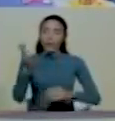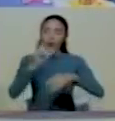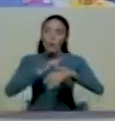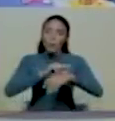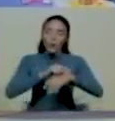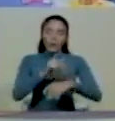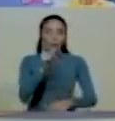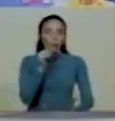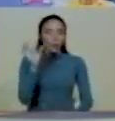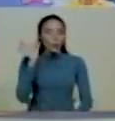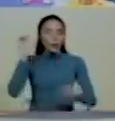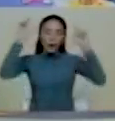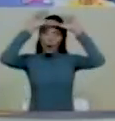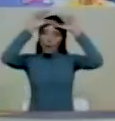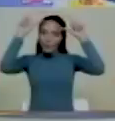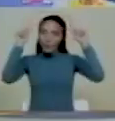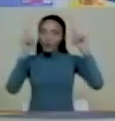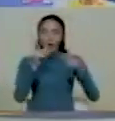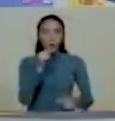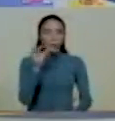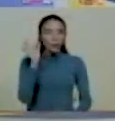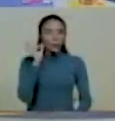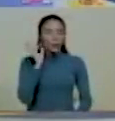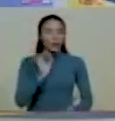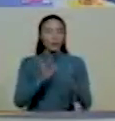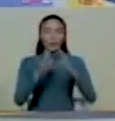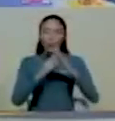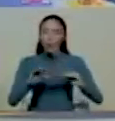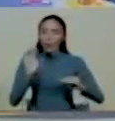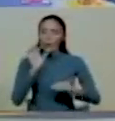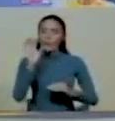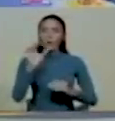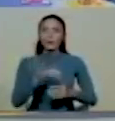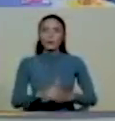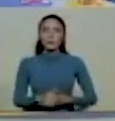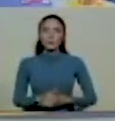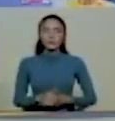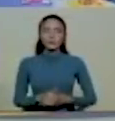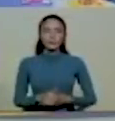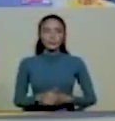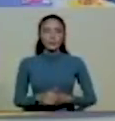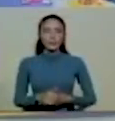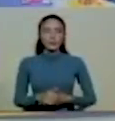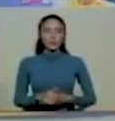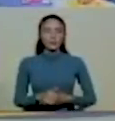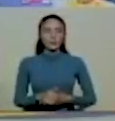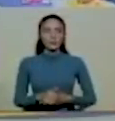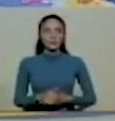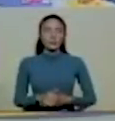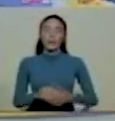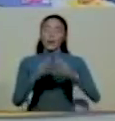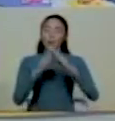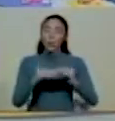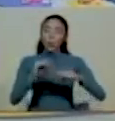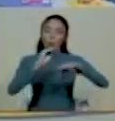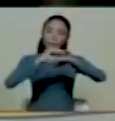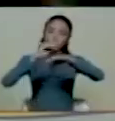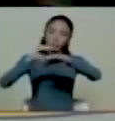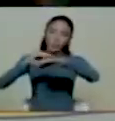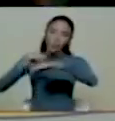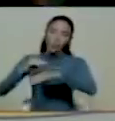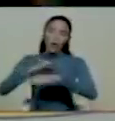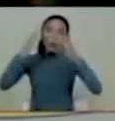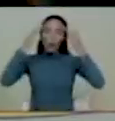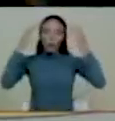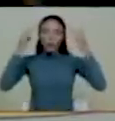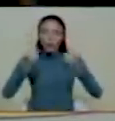médicas, a los enfermeros, a las enfermeras del país. Yo vengo a convocar a todos los profesionales y